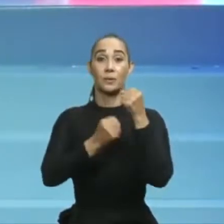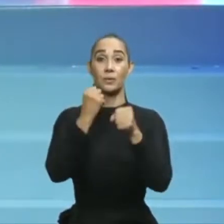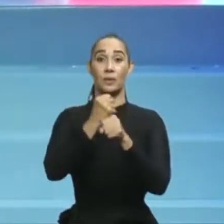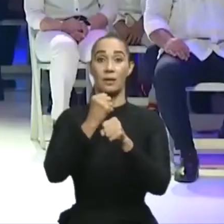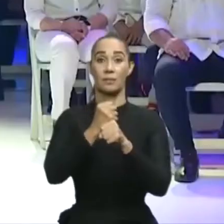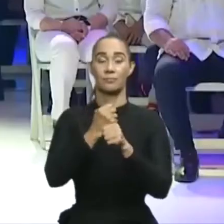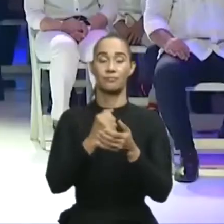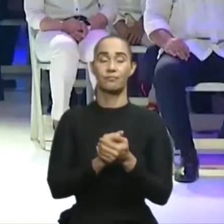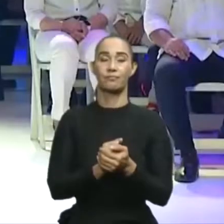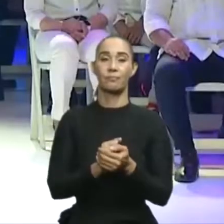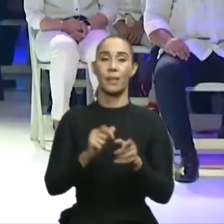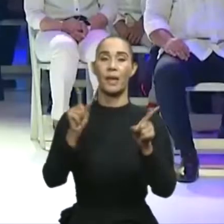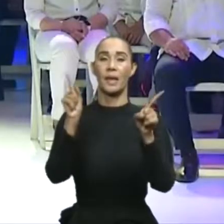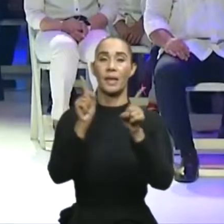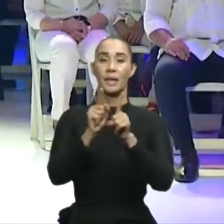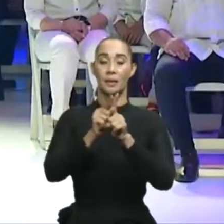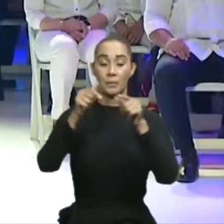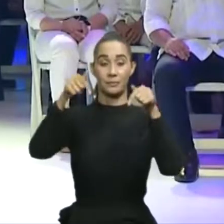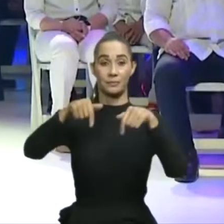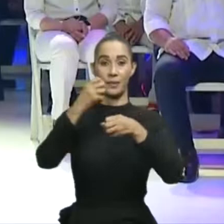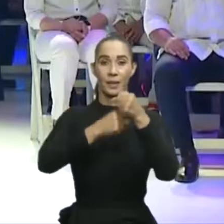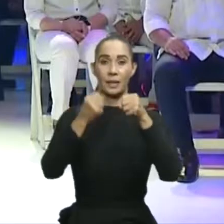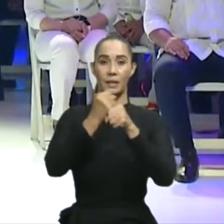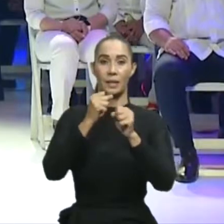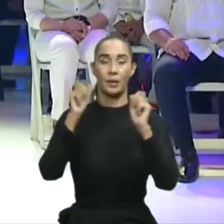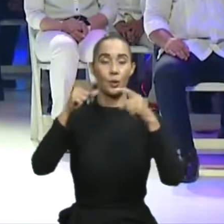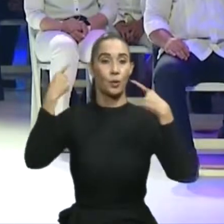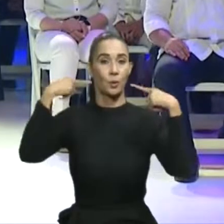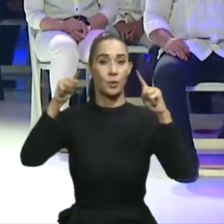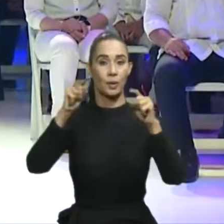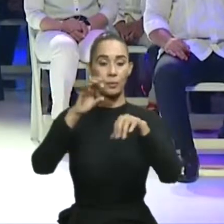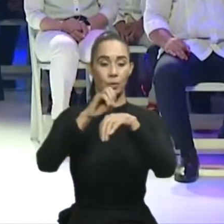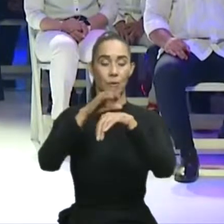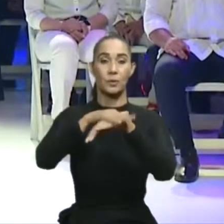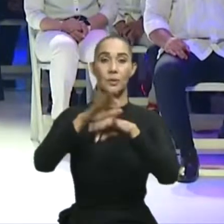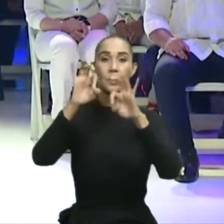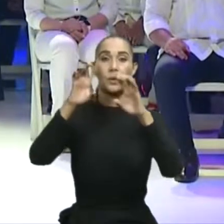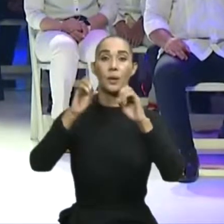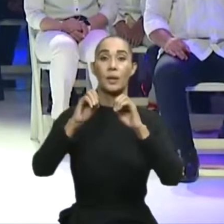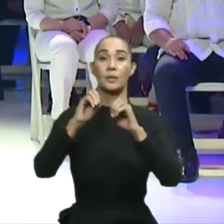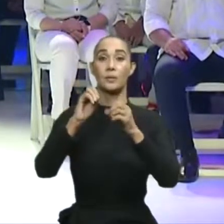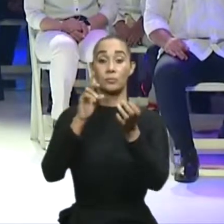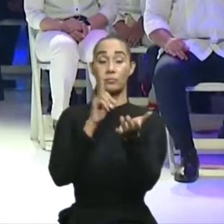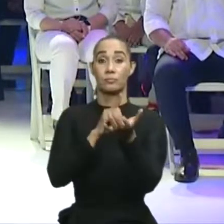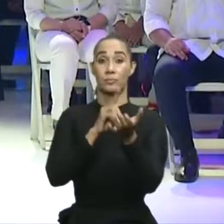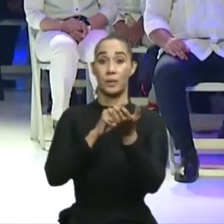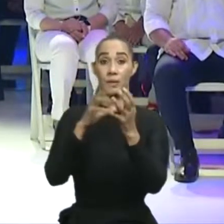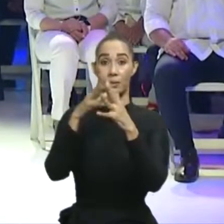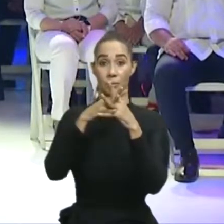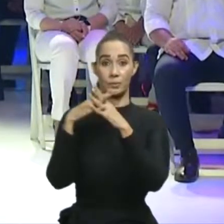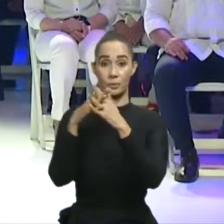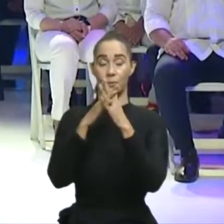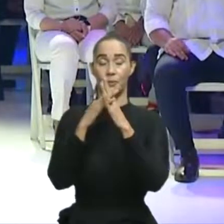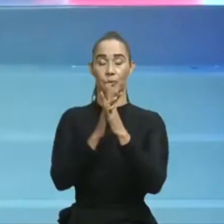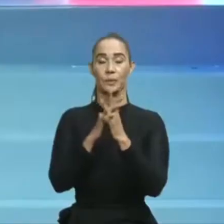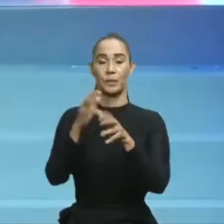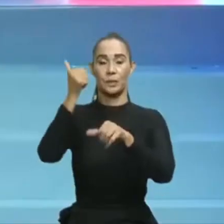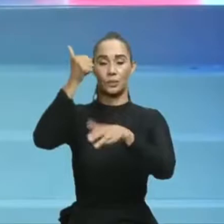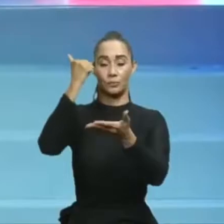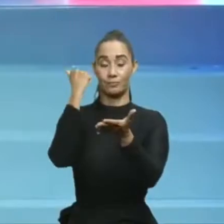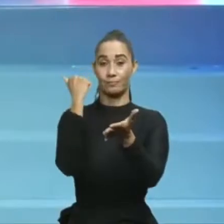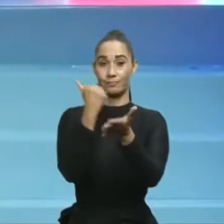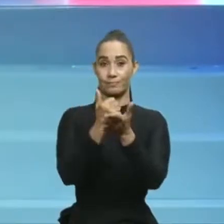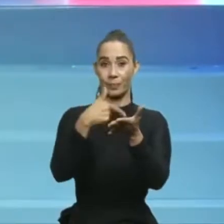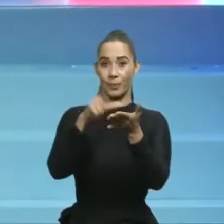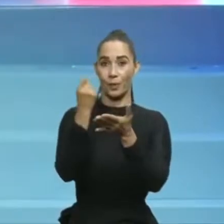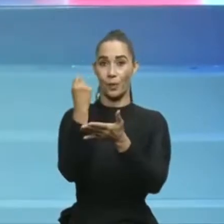además este año logramos que el consejo de educación médica de los eeuu homologar a los títulos de nuestras